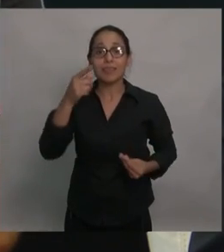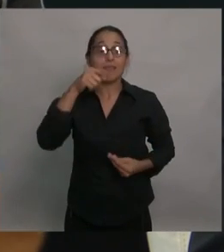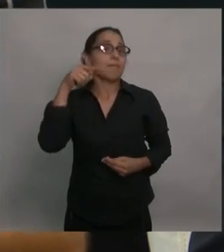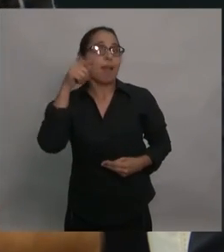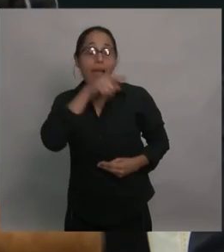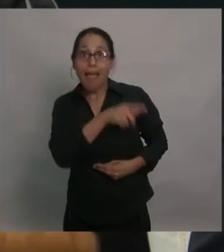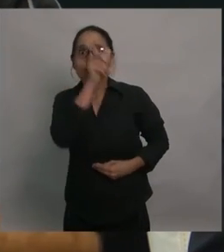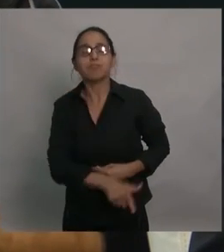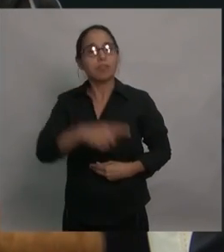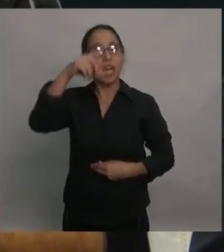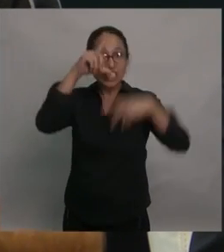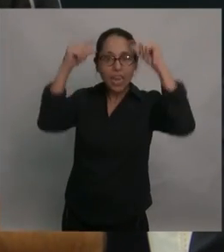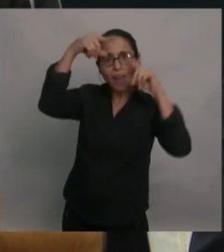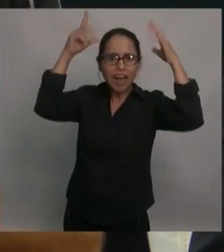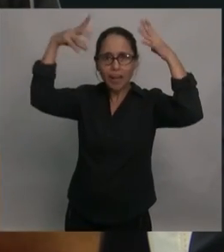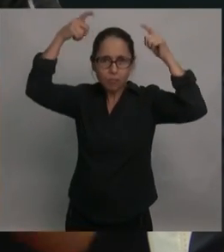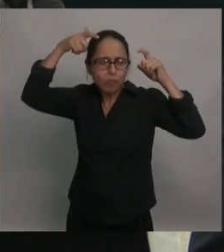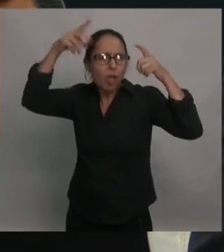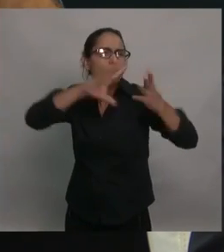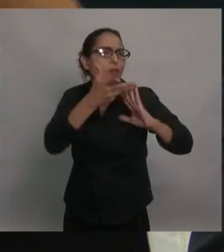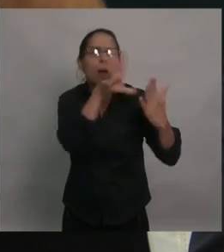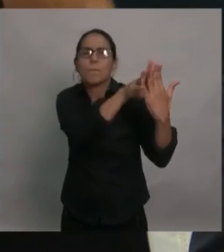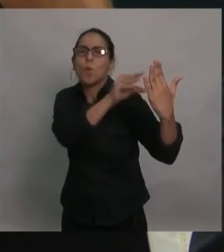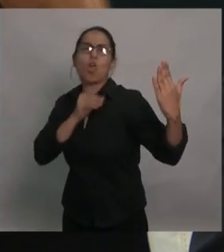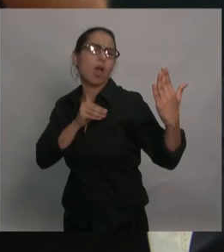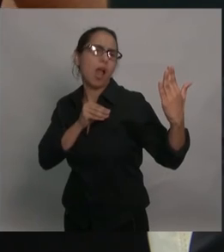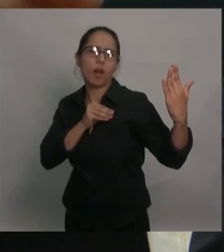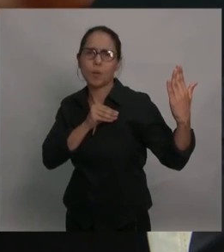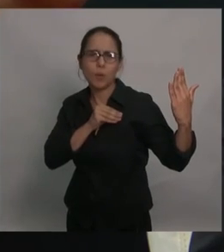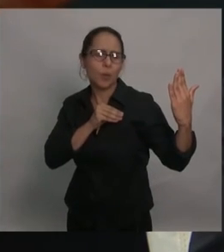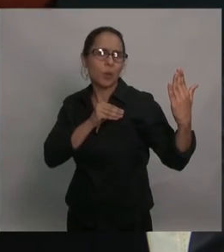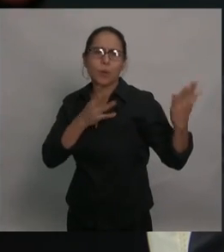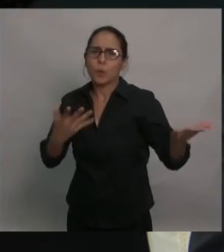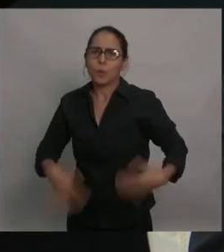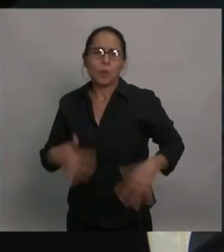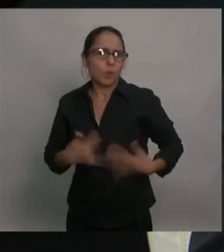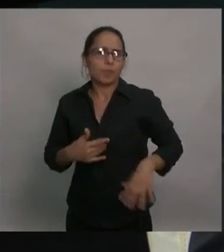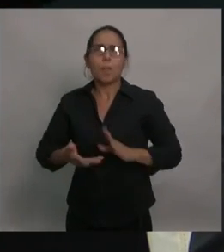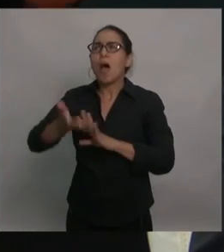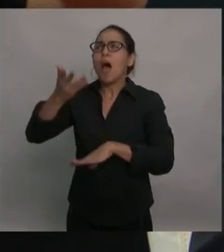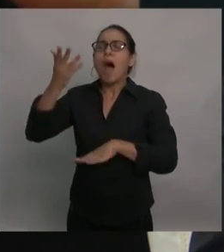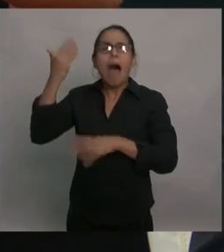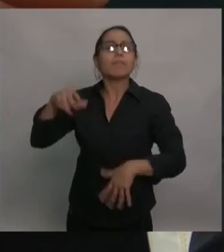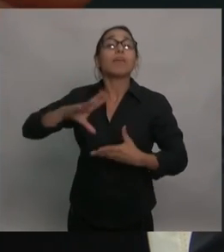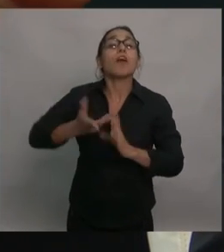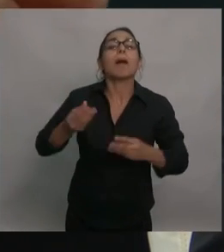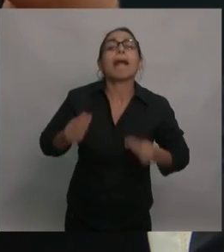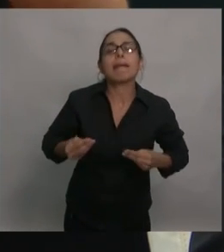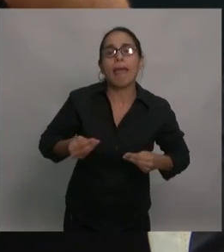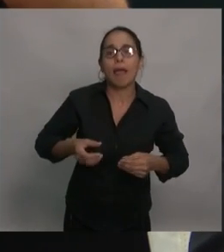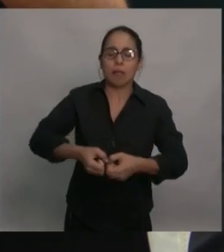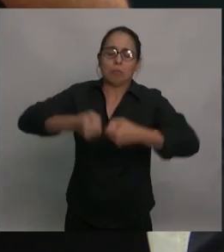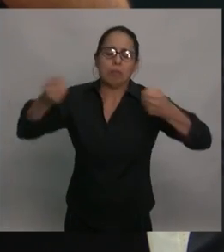ejemplo para nosotros mismos. Porque cuando los grandes medios de prensa hacen